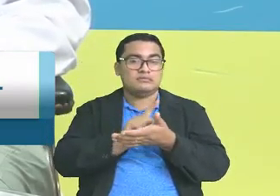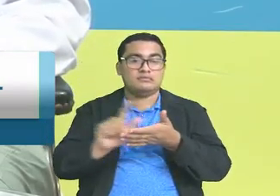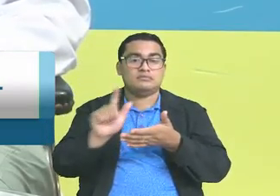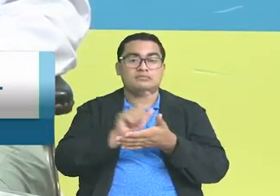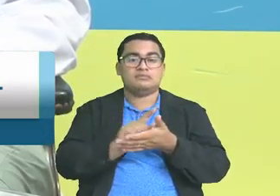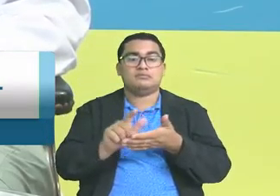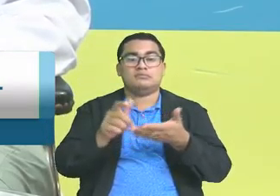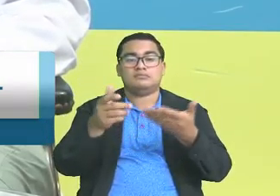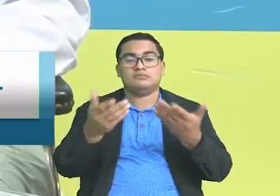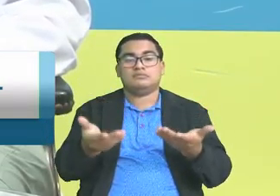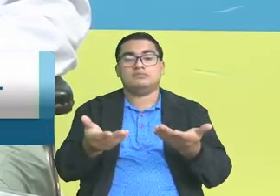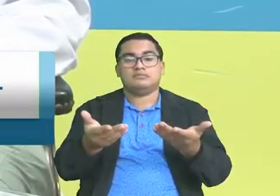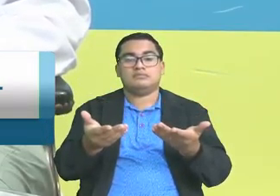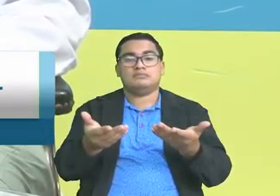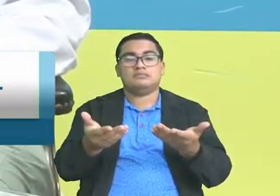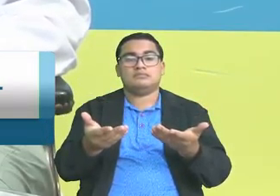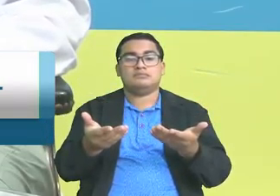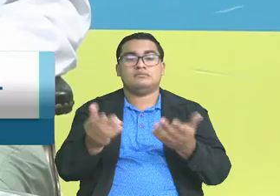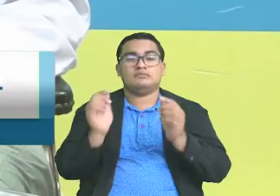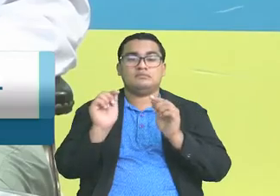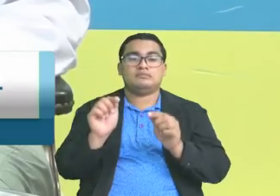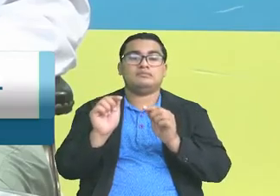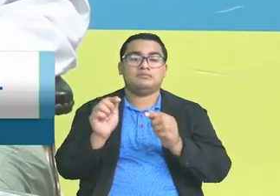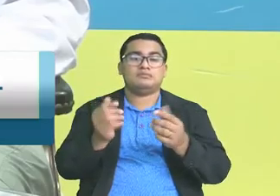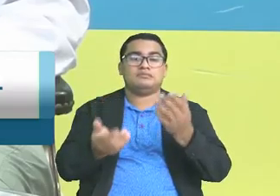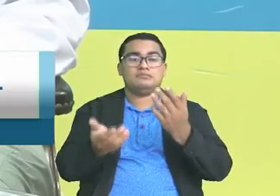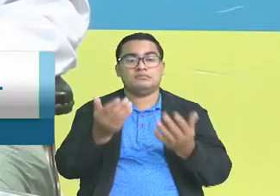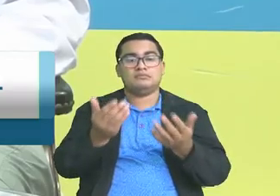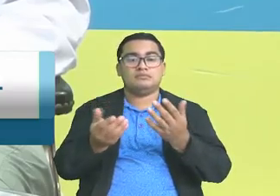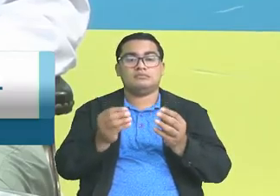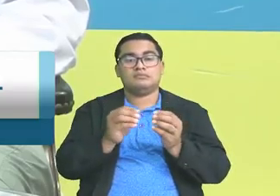hematoma, entonces obviamente ahí el pronóstico